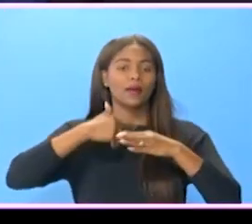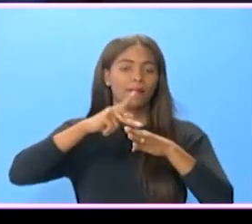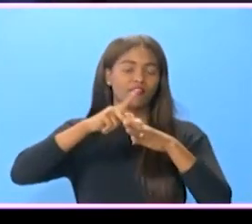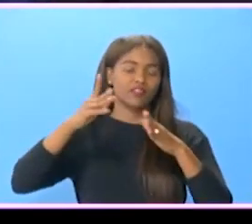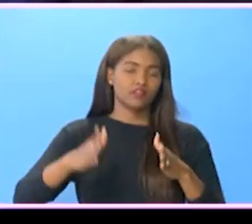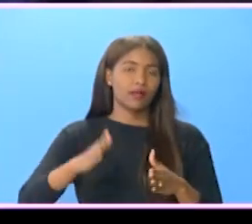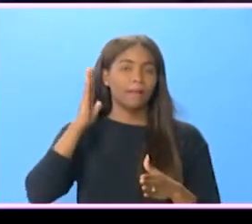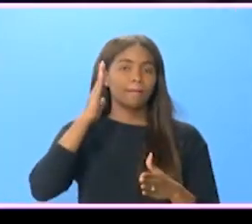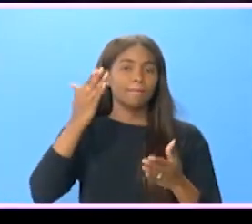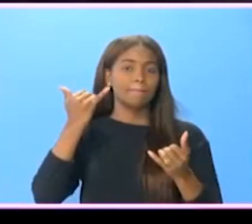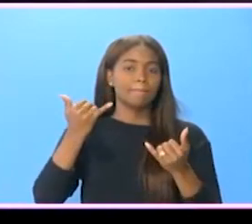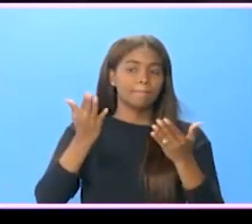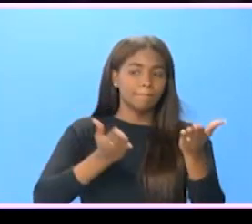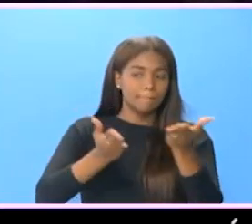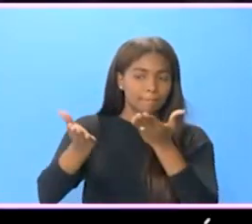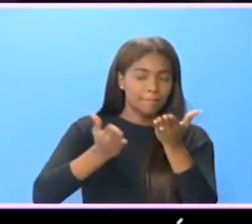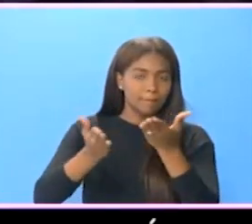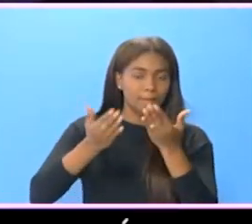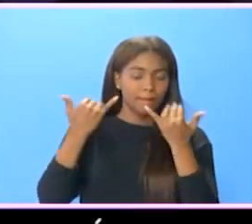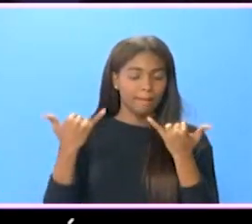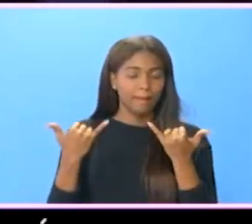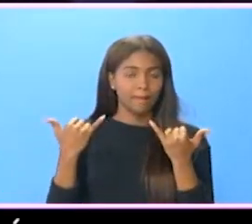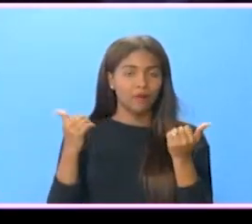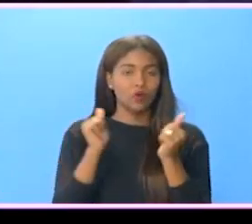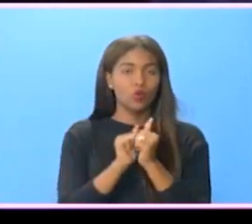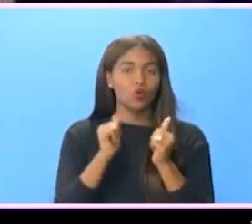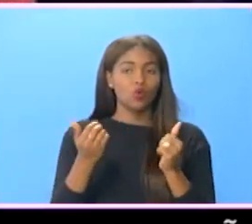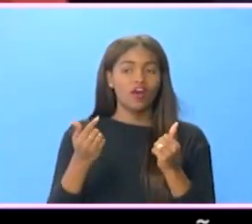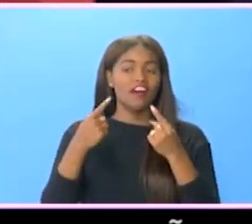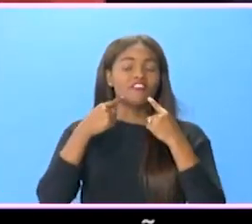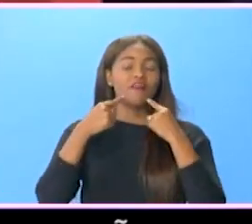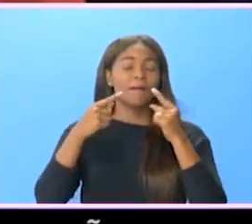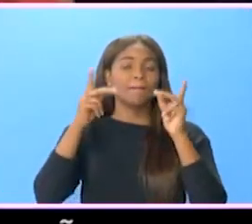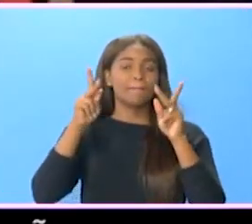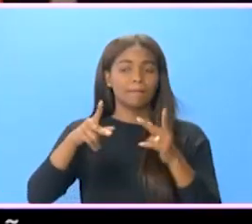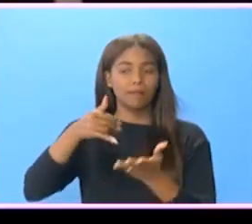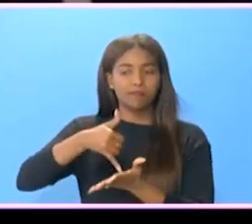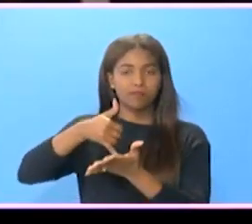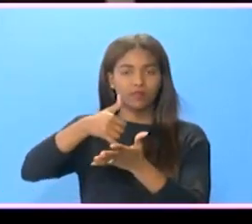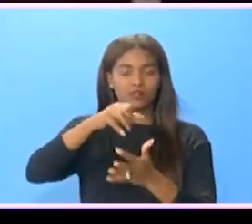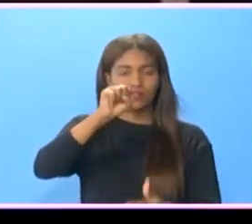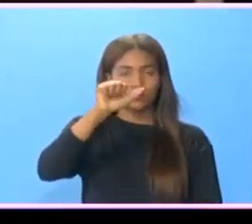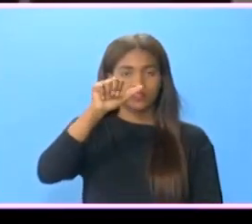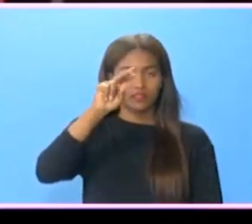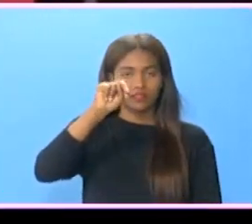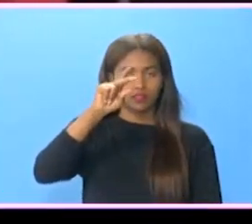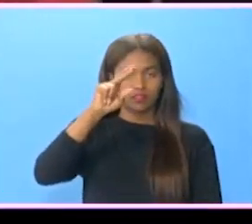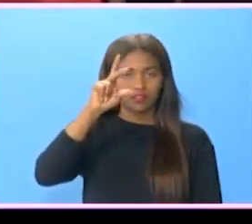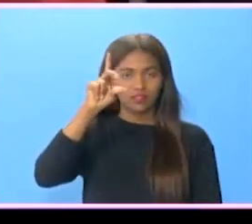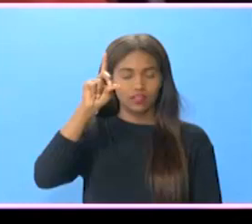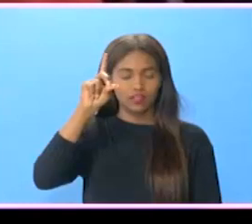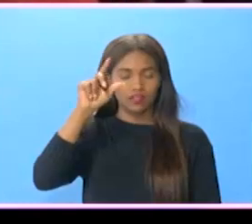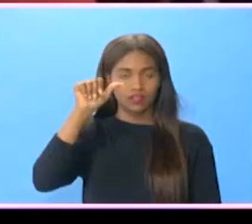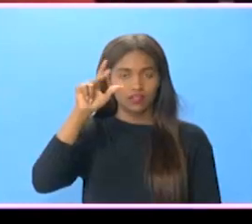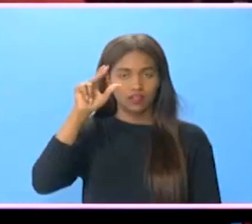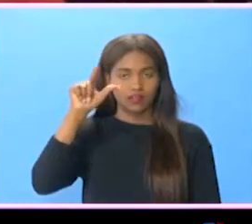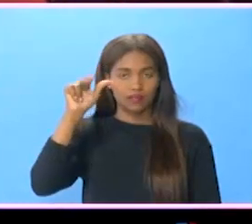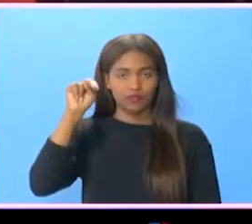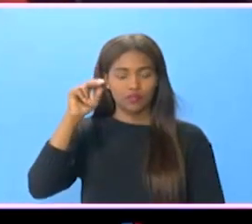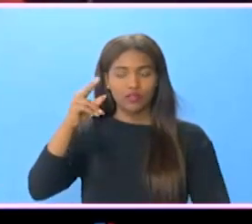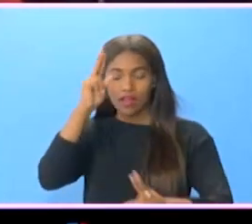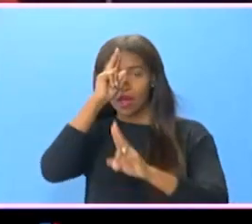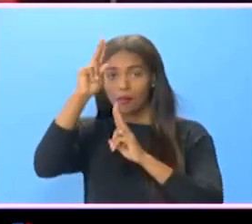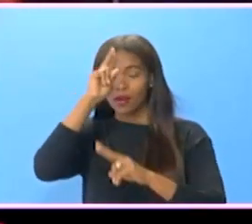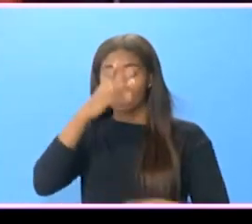profesionales. Vamos a conversar en este momento con una de las galardonadas, Sandra Lebrón, quien recibió honor y